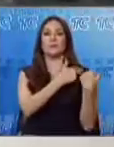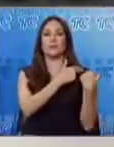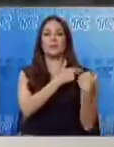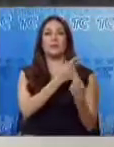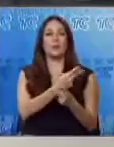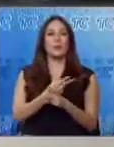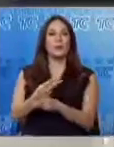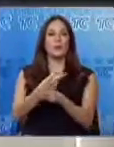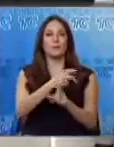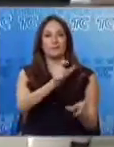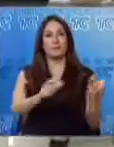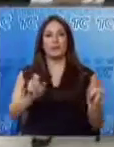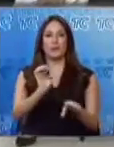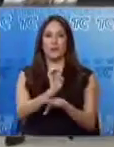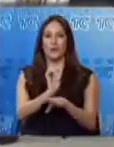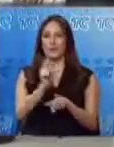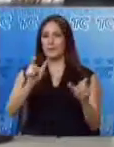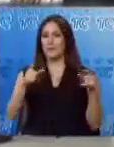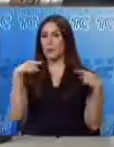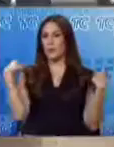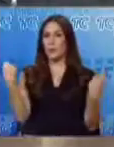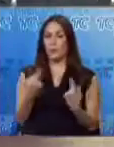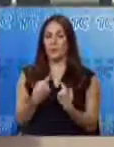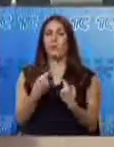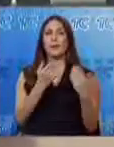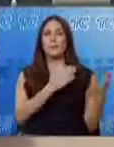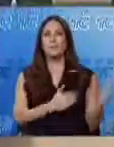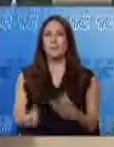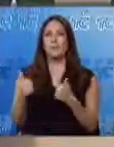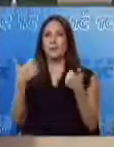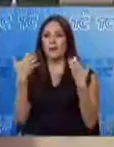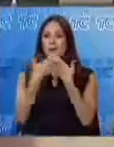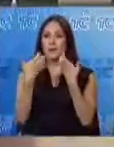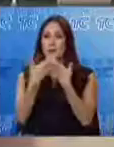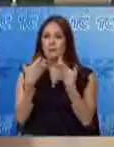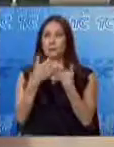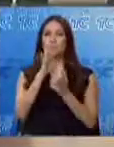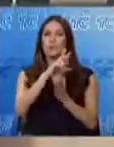protección de los ecuatorianos. Se destacó el correcto manejo de los equipos de última